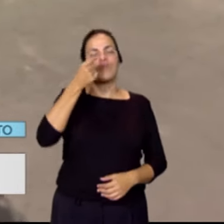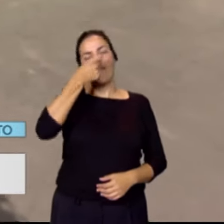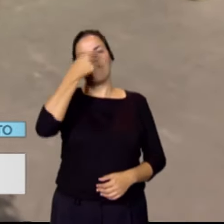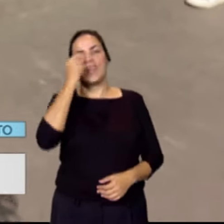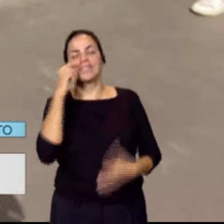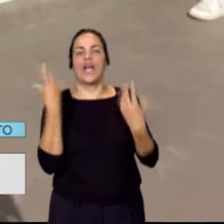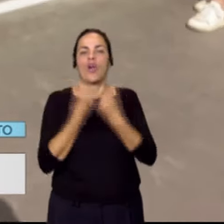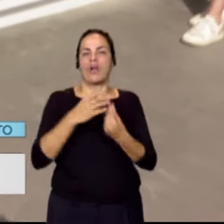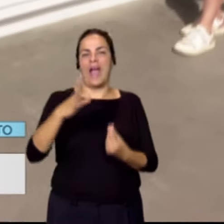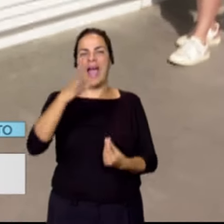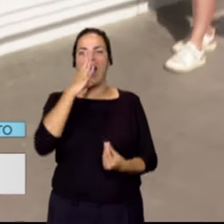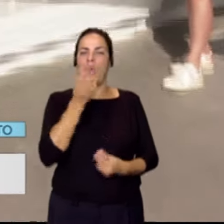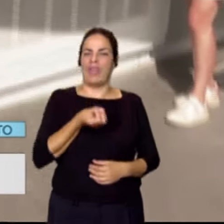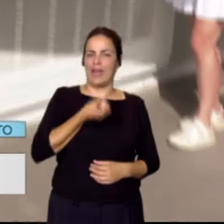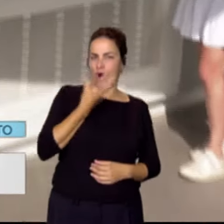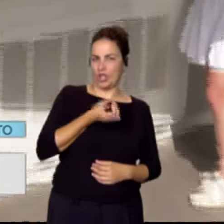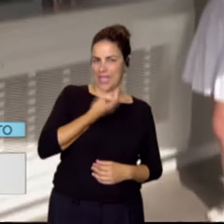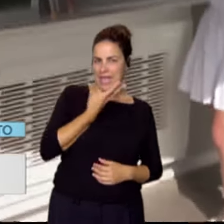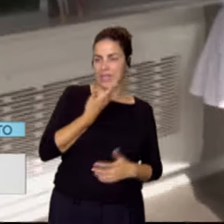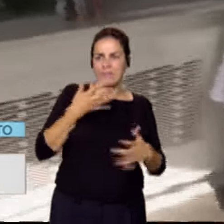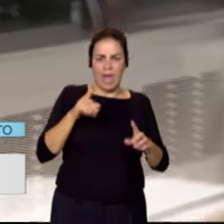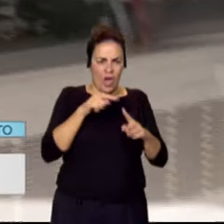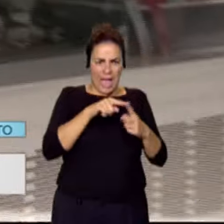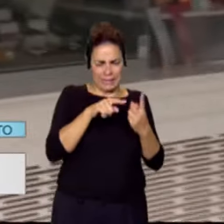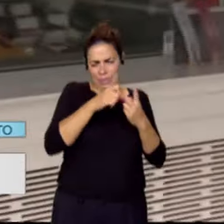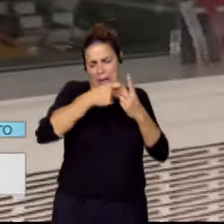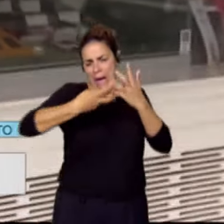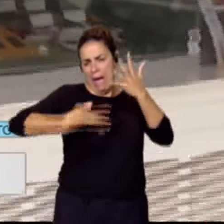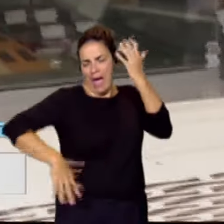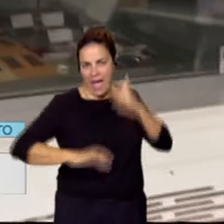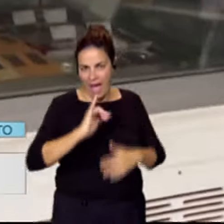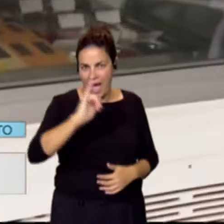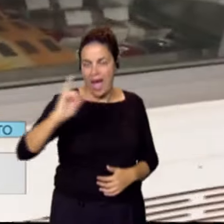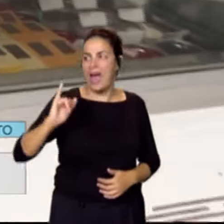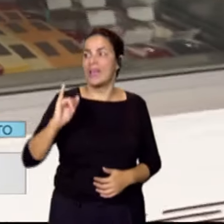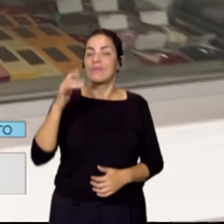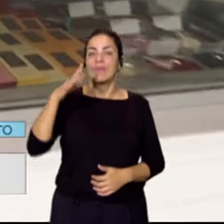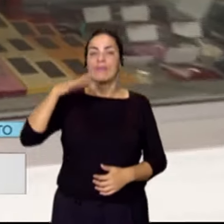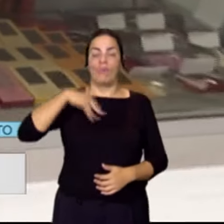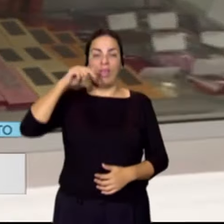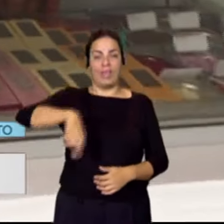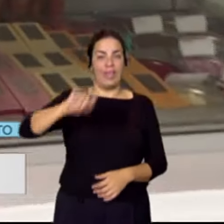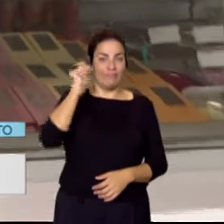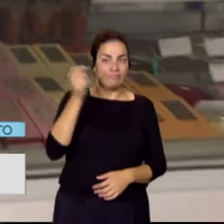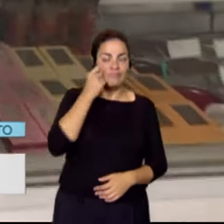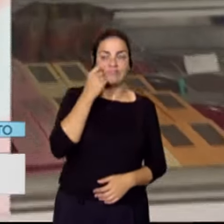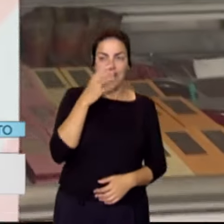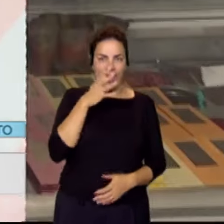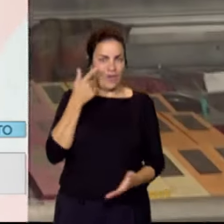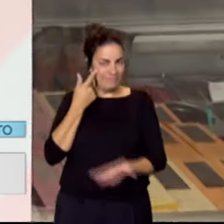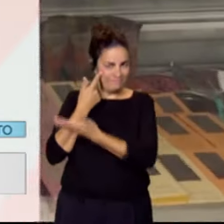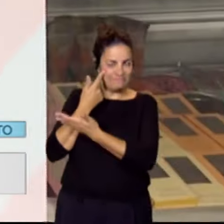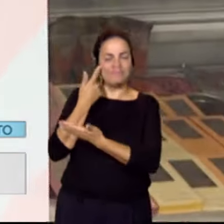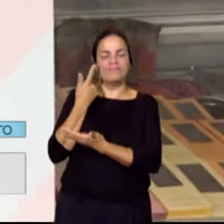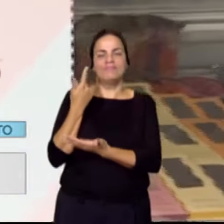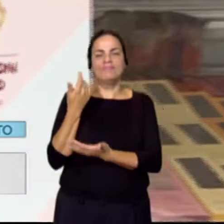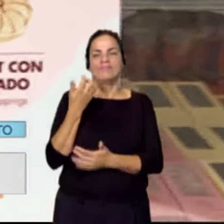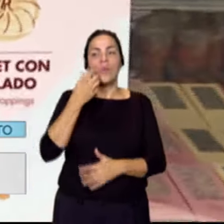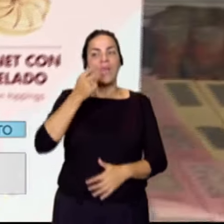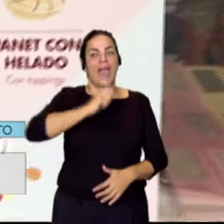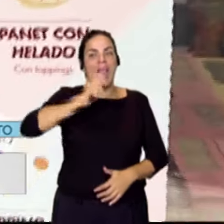de rosas pero aparte de este tiene muchos más que los pueden encontrar aquí los van a ver a continuación son helados